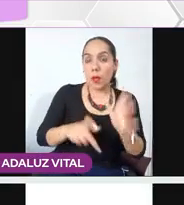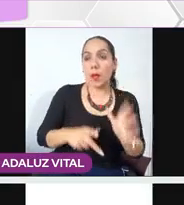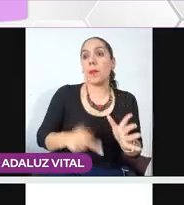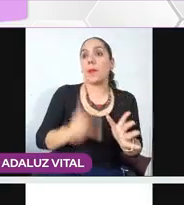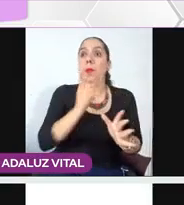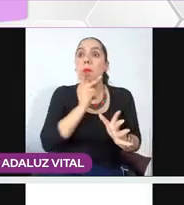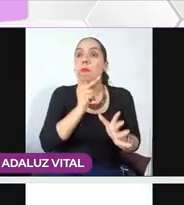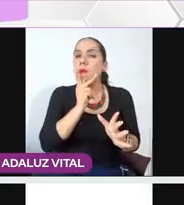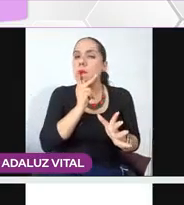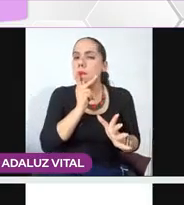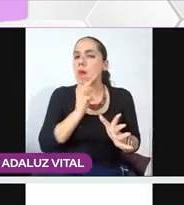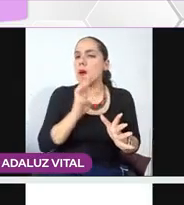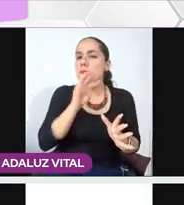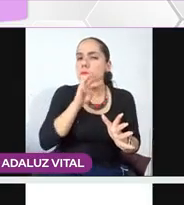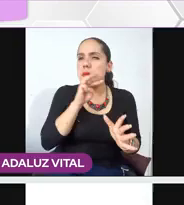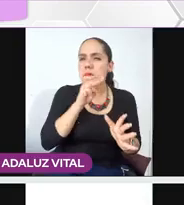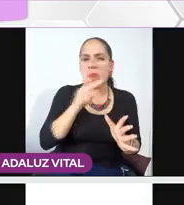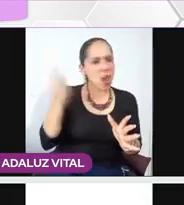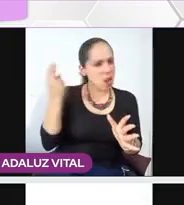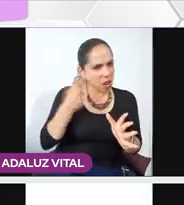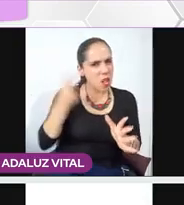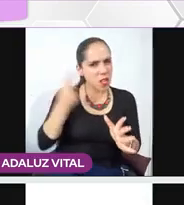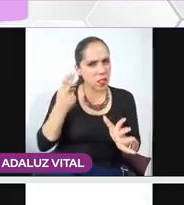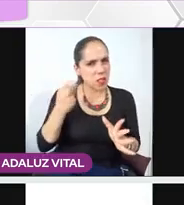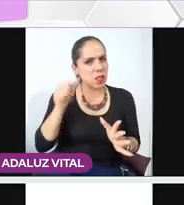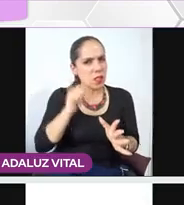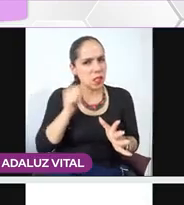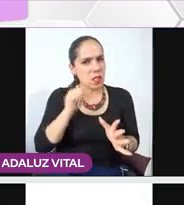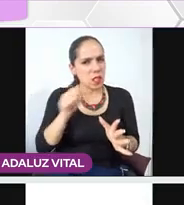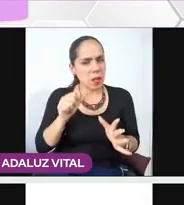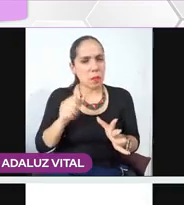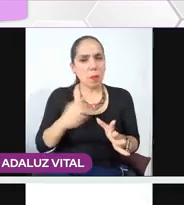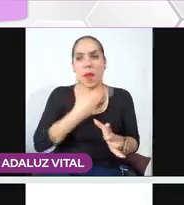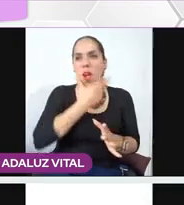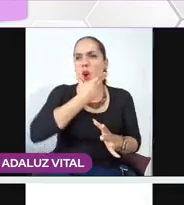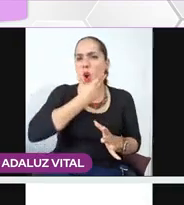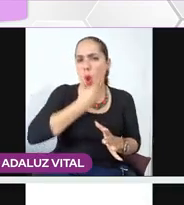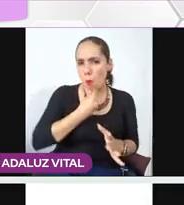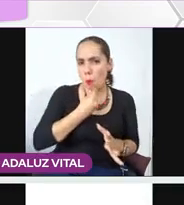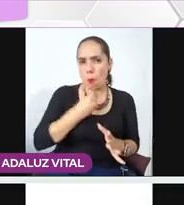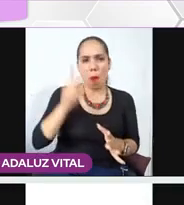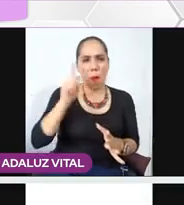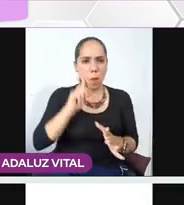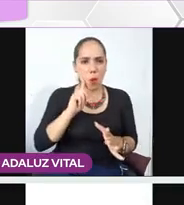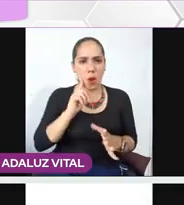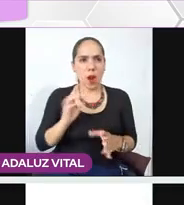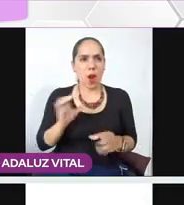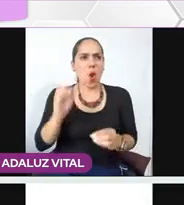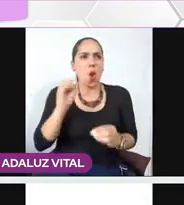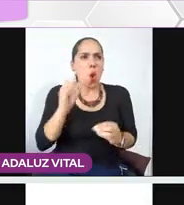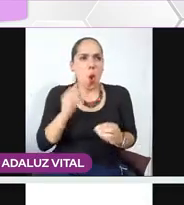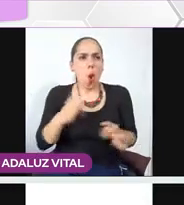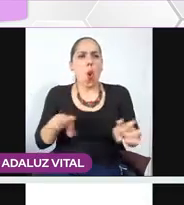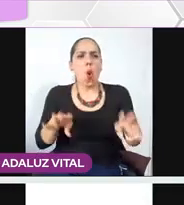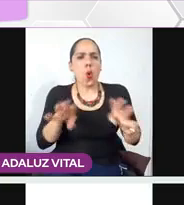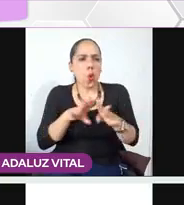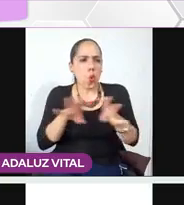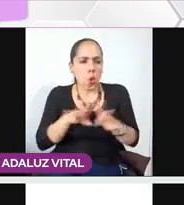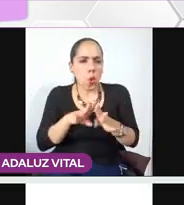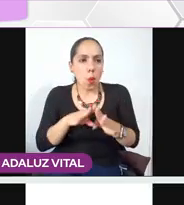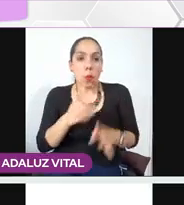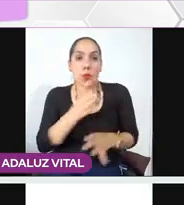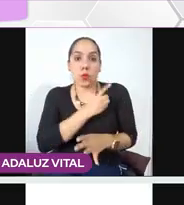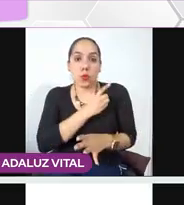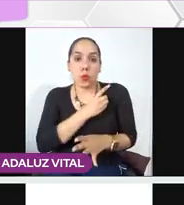necesario, hombre-mujer. ¿Qué pasa cuando solo es mamá, solo es papá, o mamá, o papá?